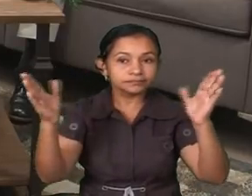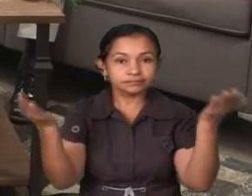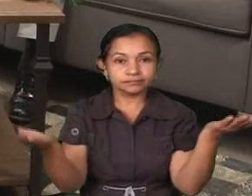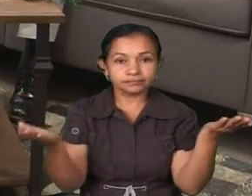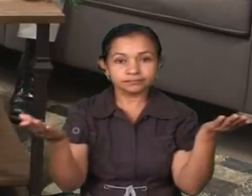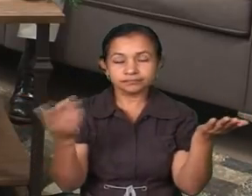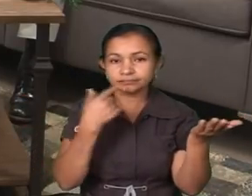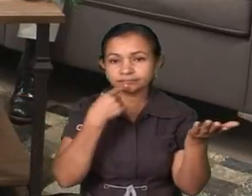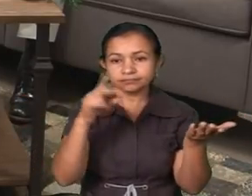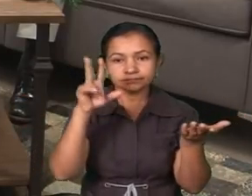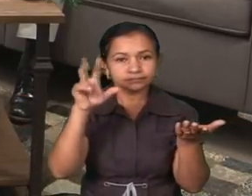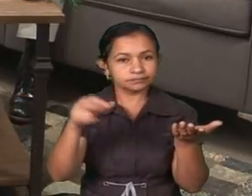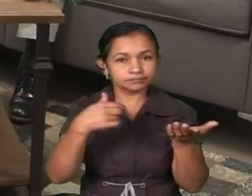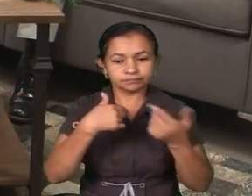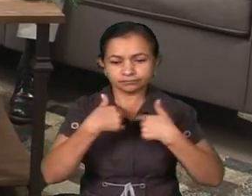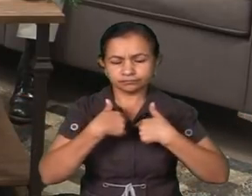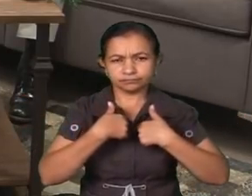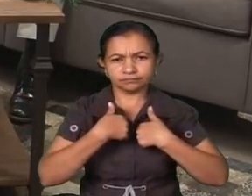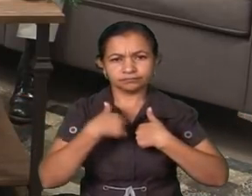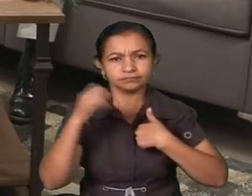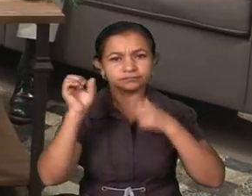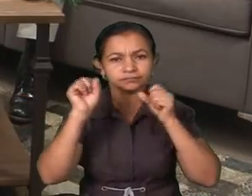no lo negamos. Y en mi caso,